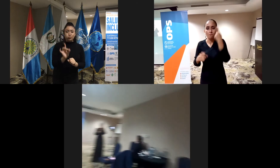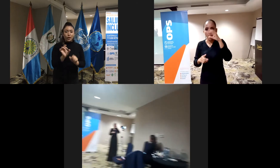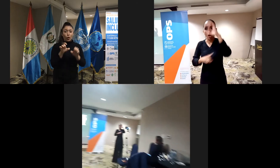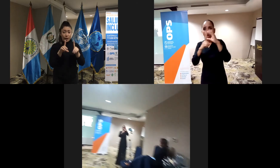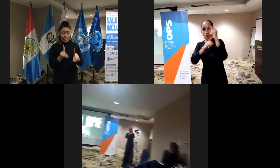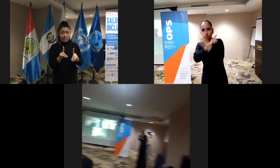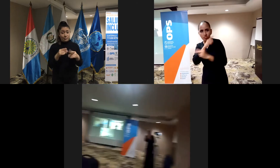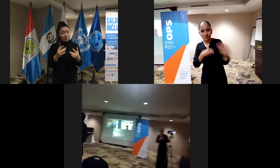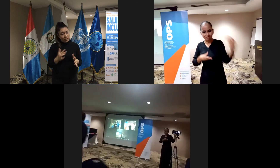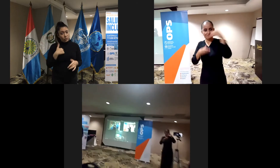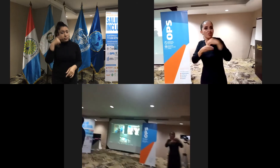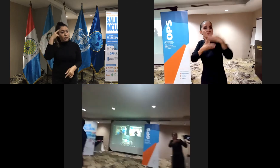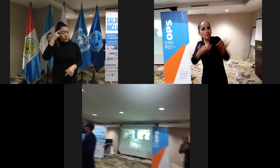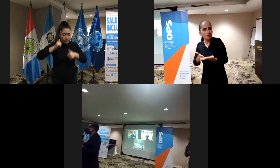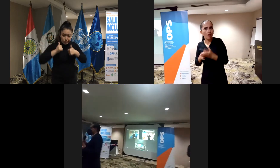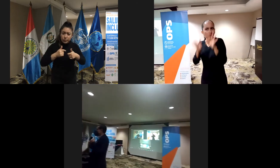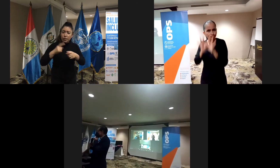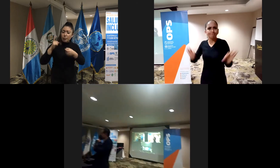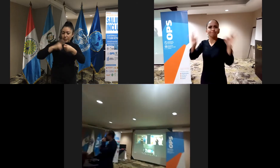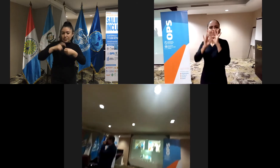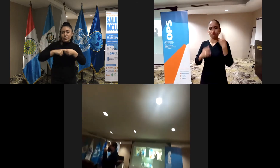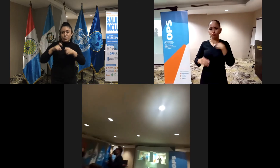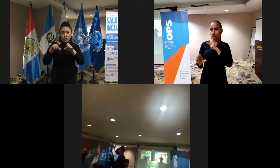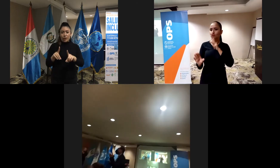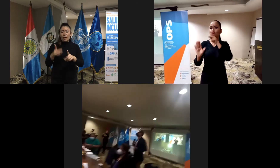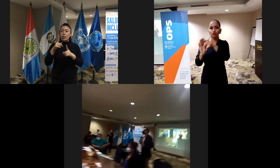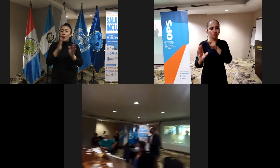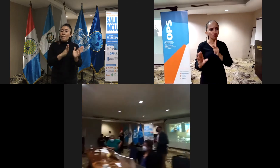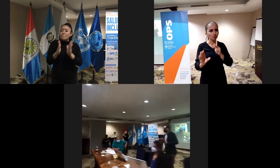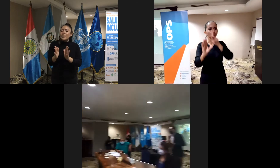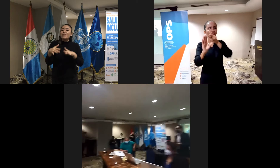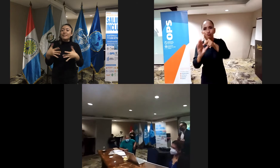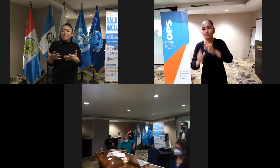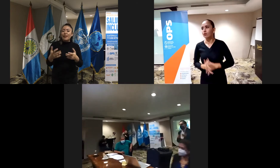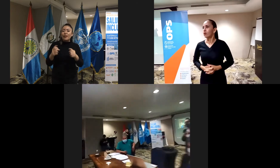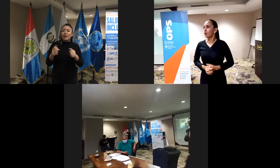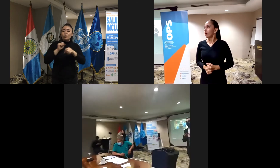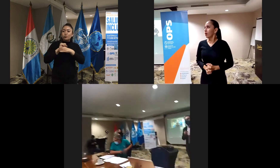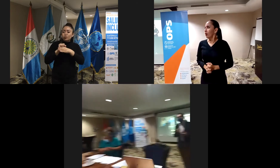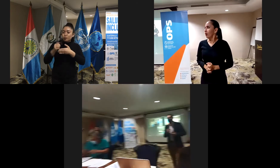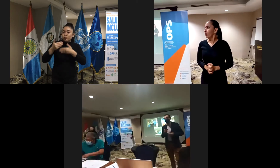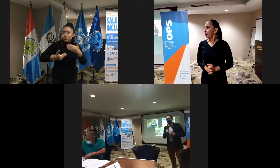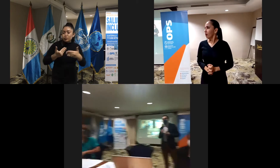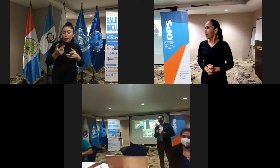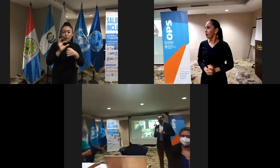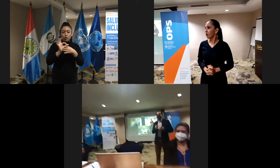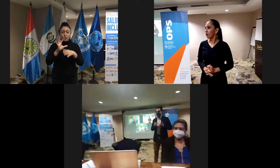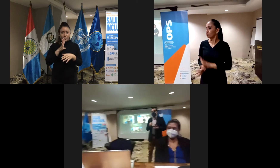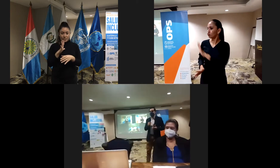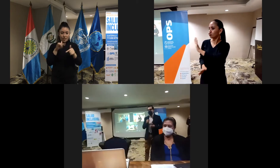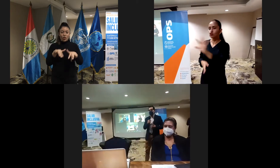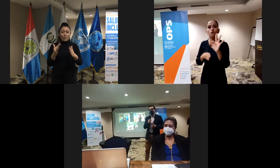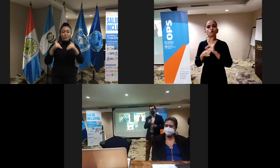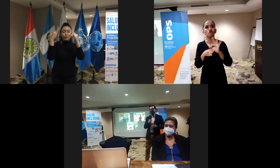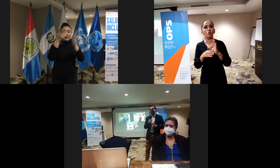que considero que es fundamental su participación como parte del ejercicio de la función que tiene como ente nacional